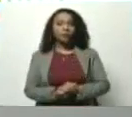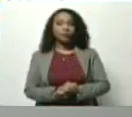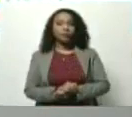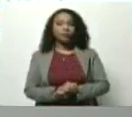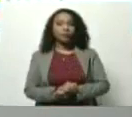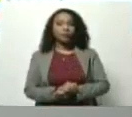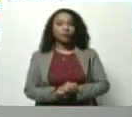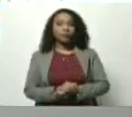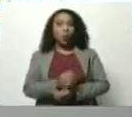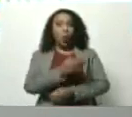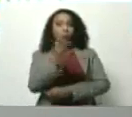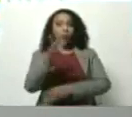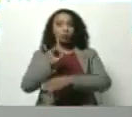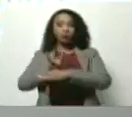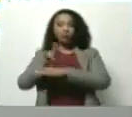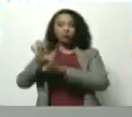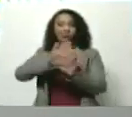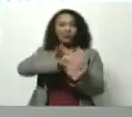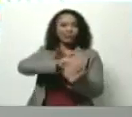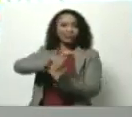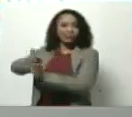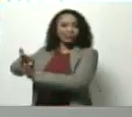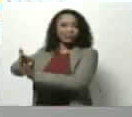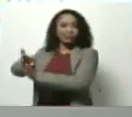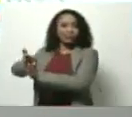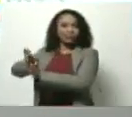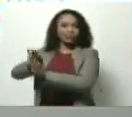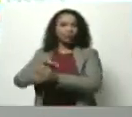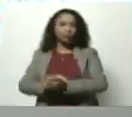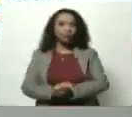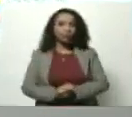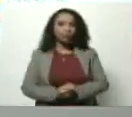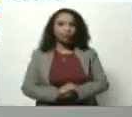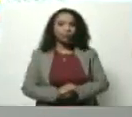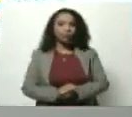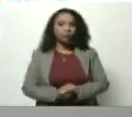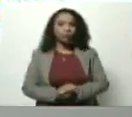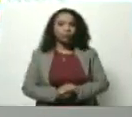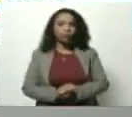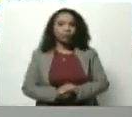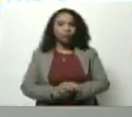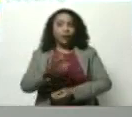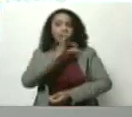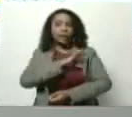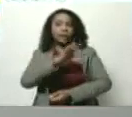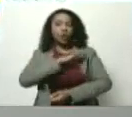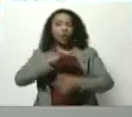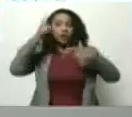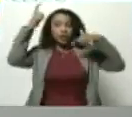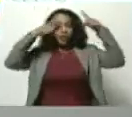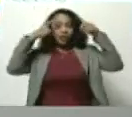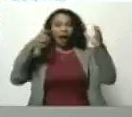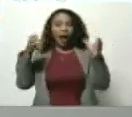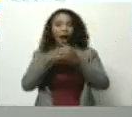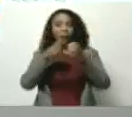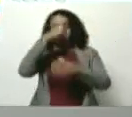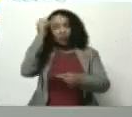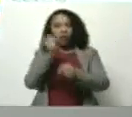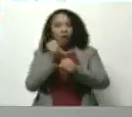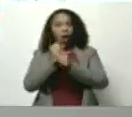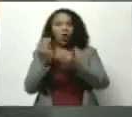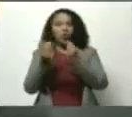usted es dejar todo eso de lado con el señor chávez y su equipo como si